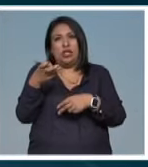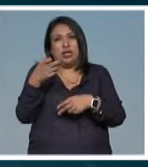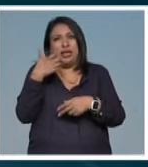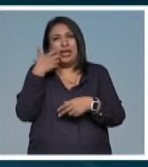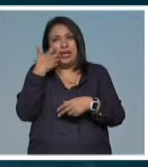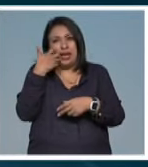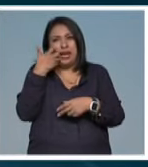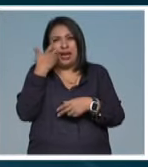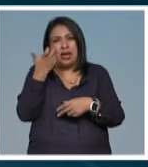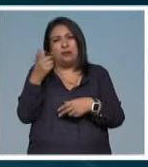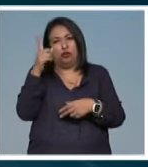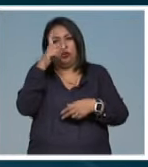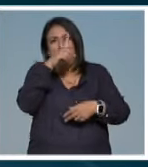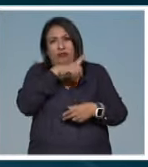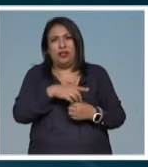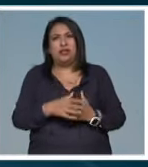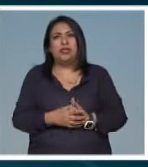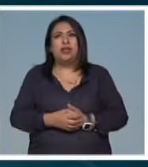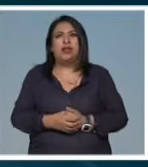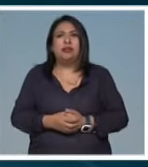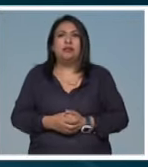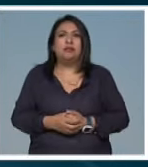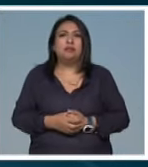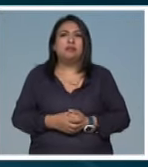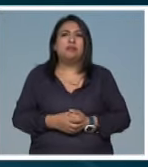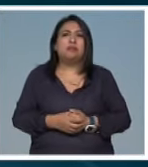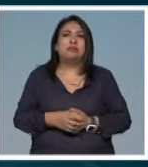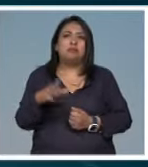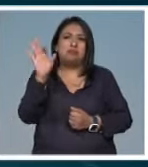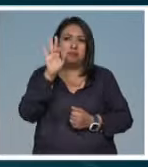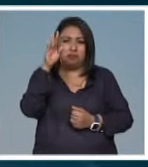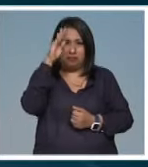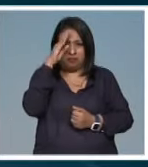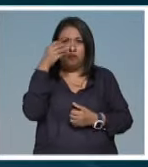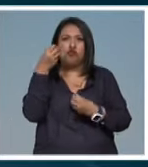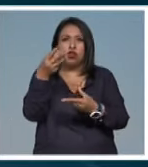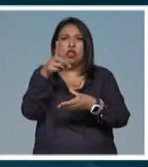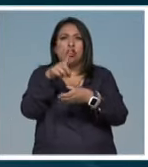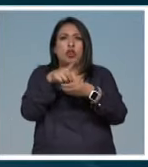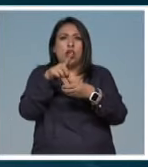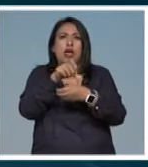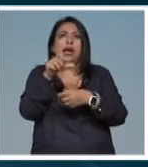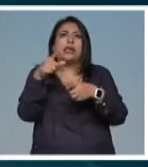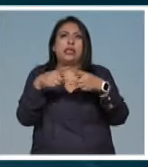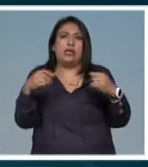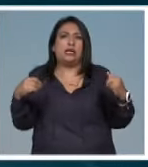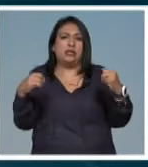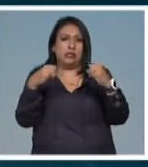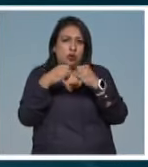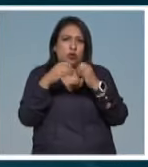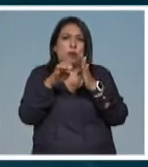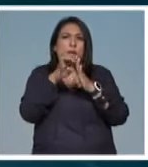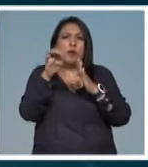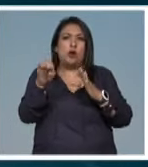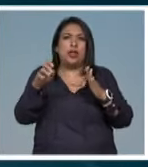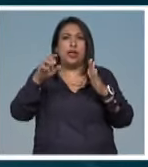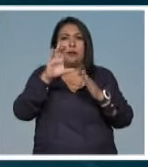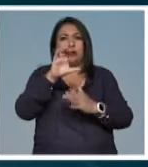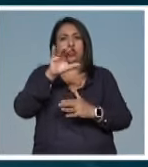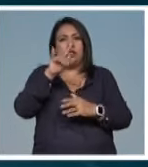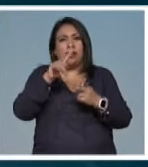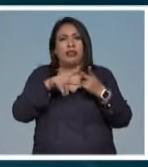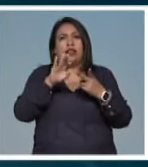contemplado, lo más complicado, pues podríamos estar pensando en donarlo hacia alguna institución, como por ejemplo la Cineteca,